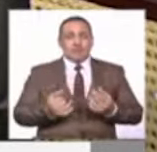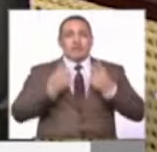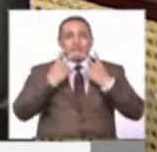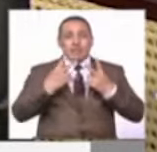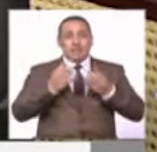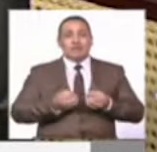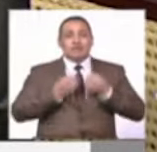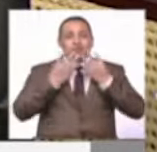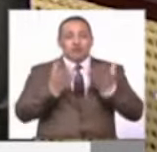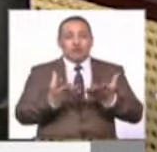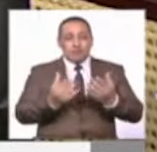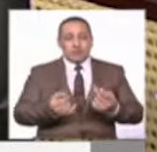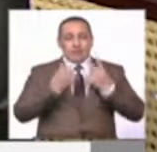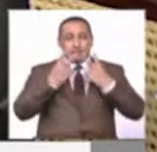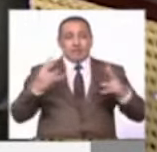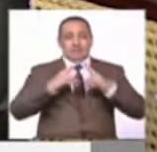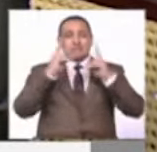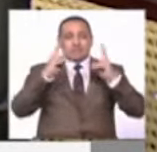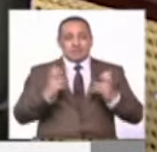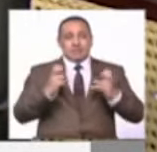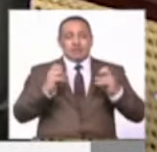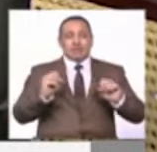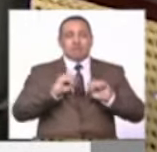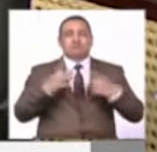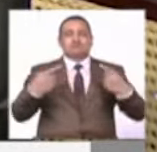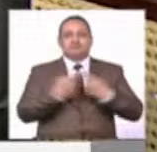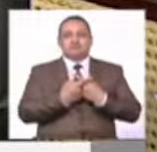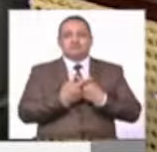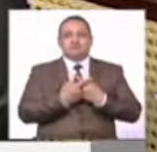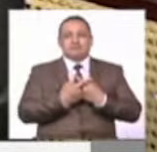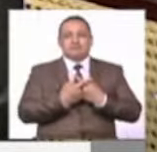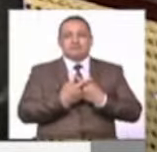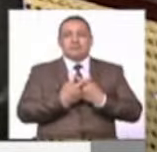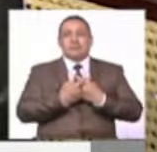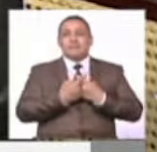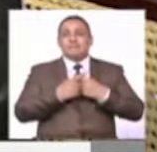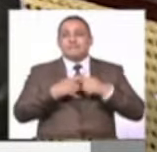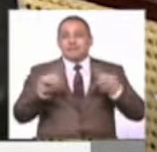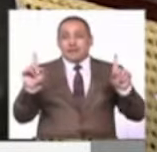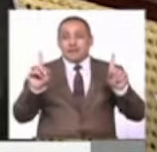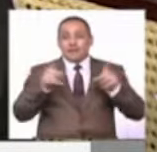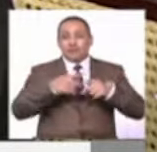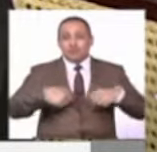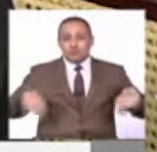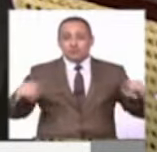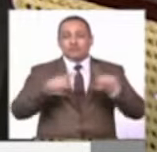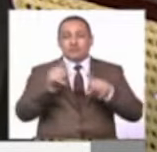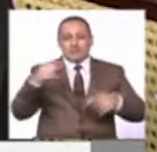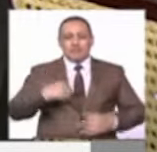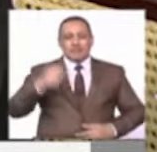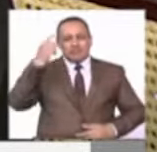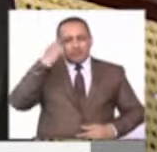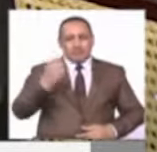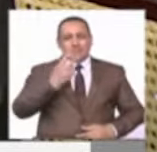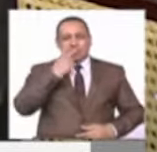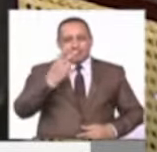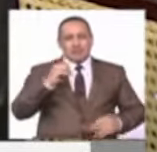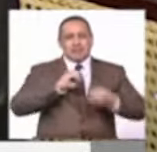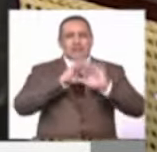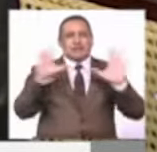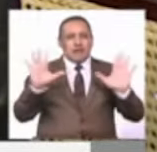revela que el tema es controversial pero Ustedes deben tener muy en claro otro tema